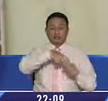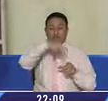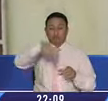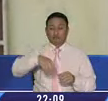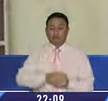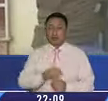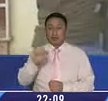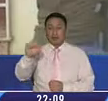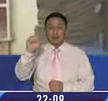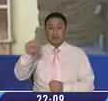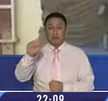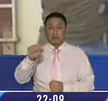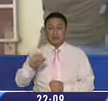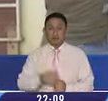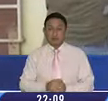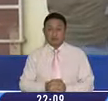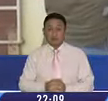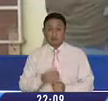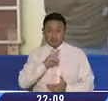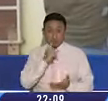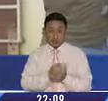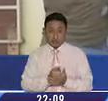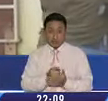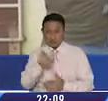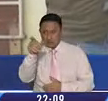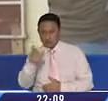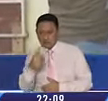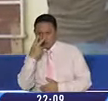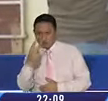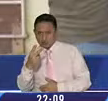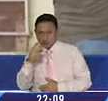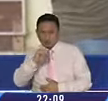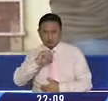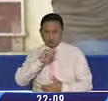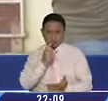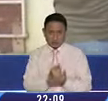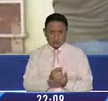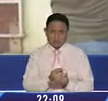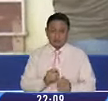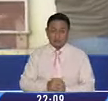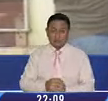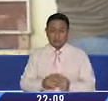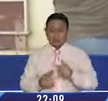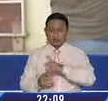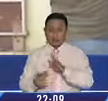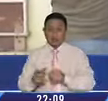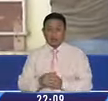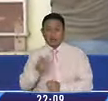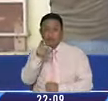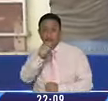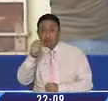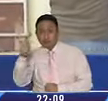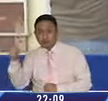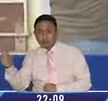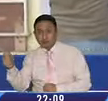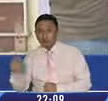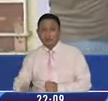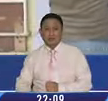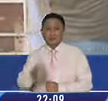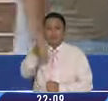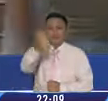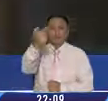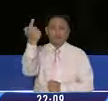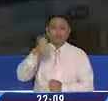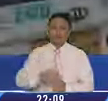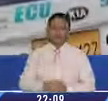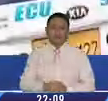a la puerta para asegurarse de que realmente era la persona a quien buscaba. Y cuando Teresa se asomó a la ventana, le